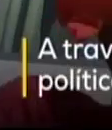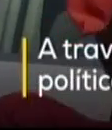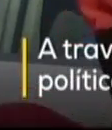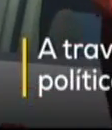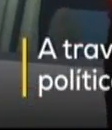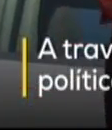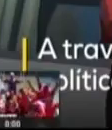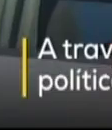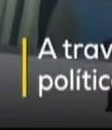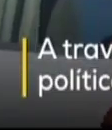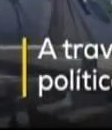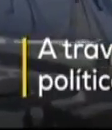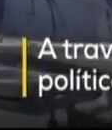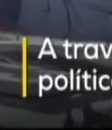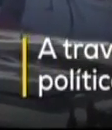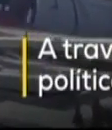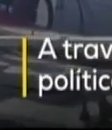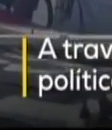sí